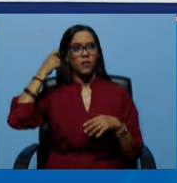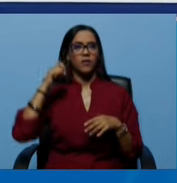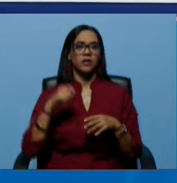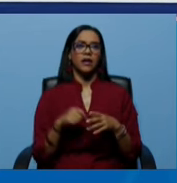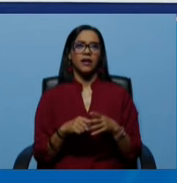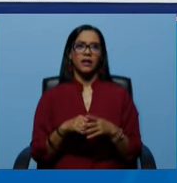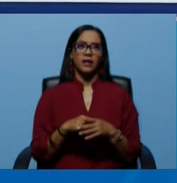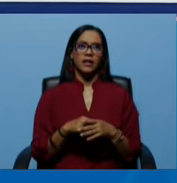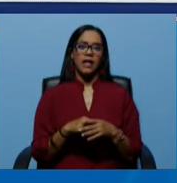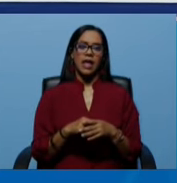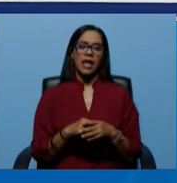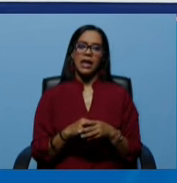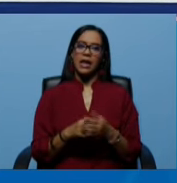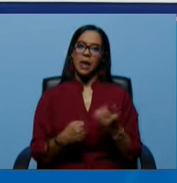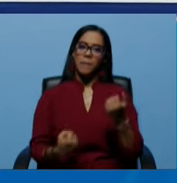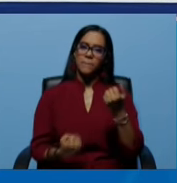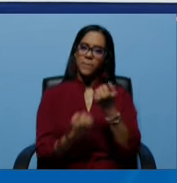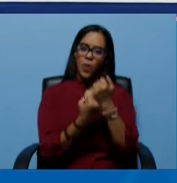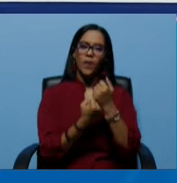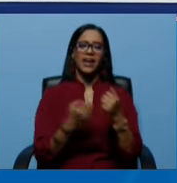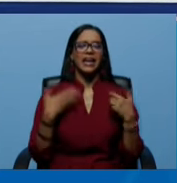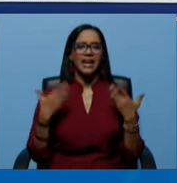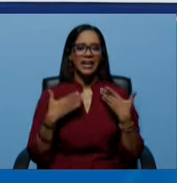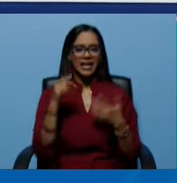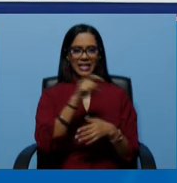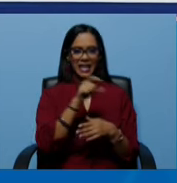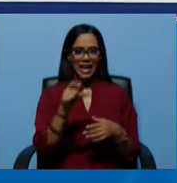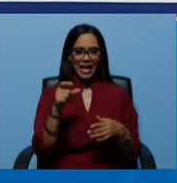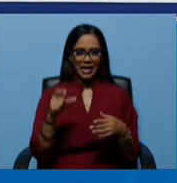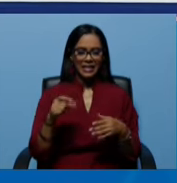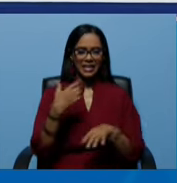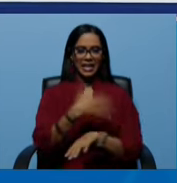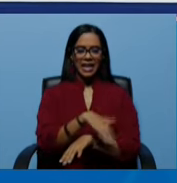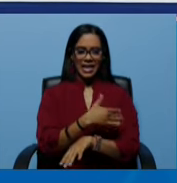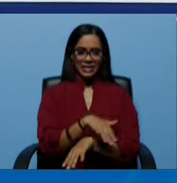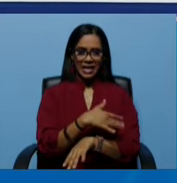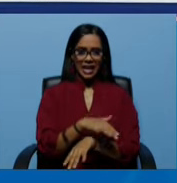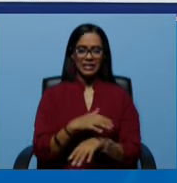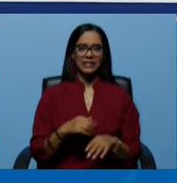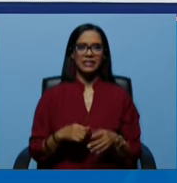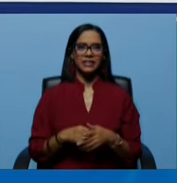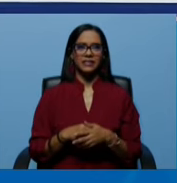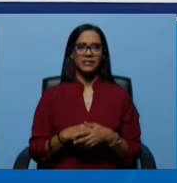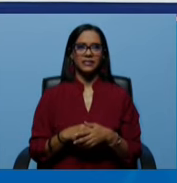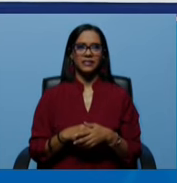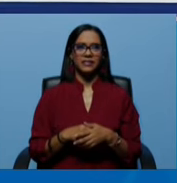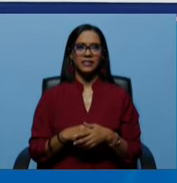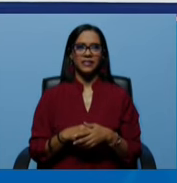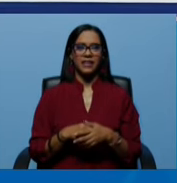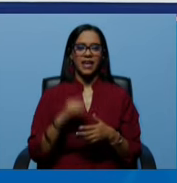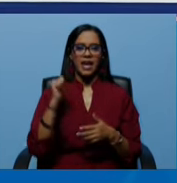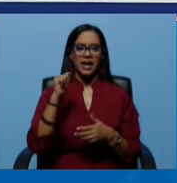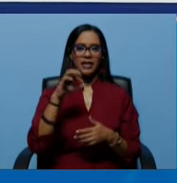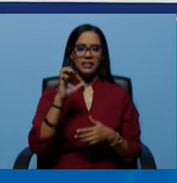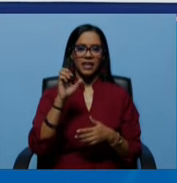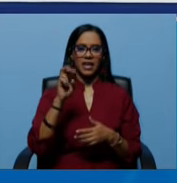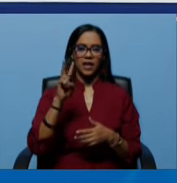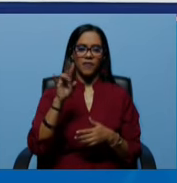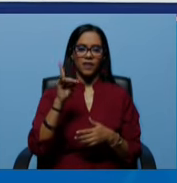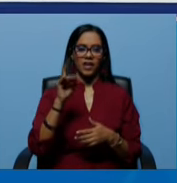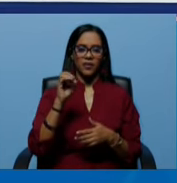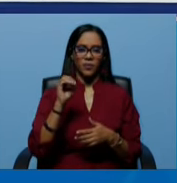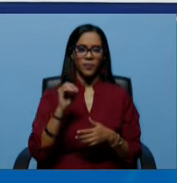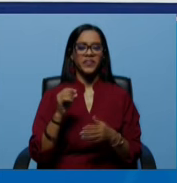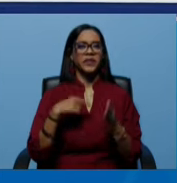el empuje y la alegría de la gente en las calles de Caucagua. ¿Ah? De Acevedo. Y allá nos